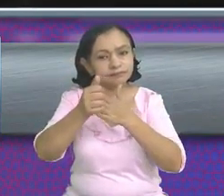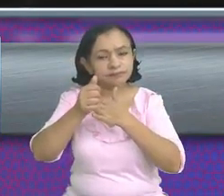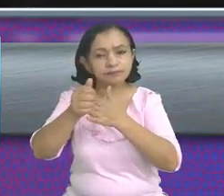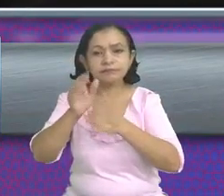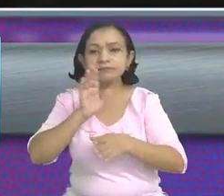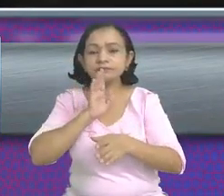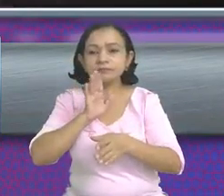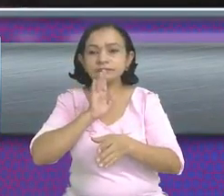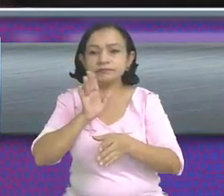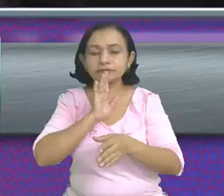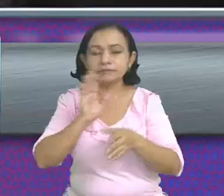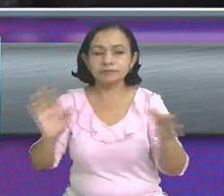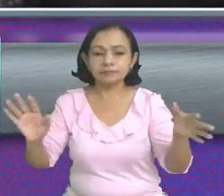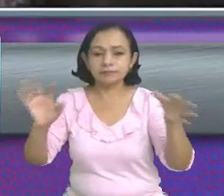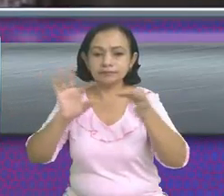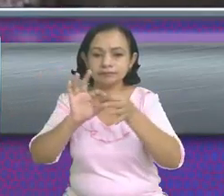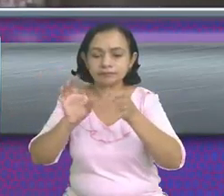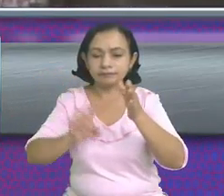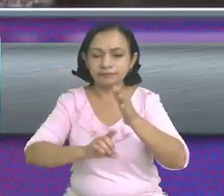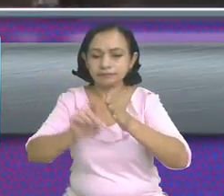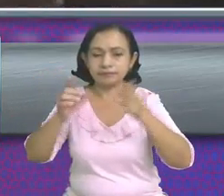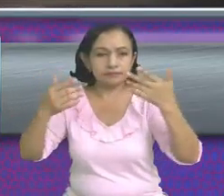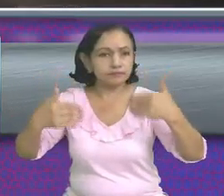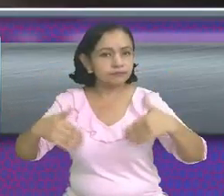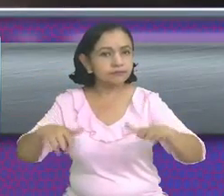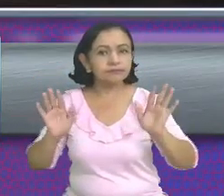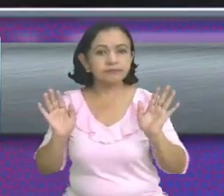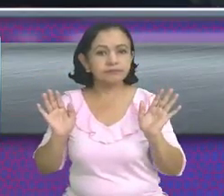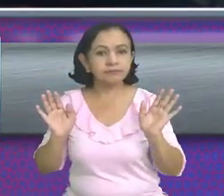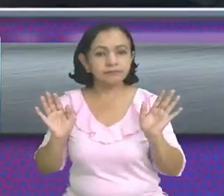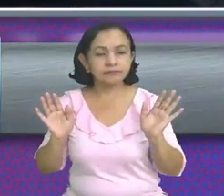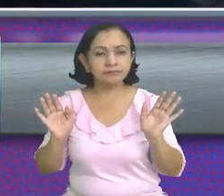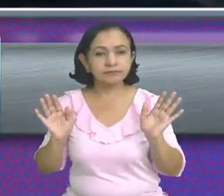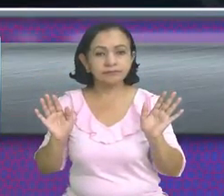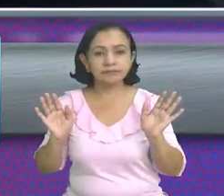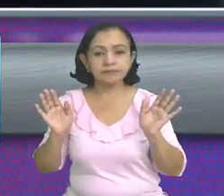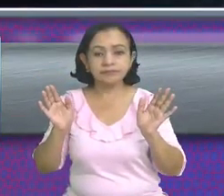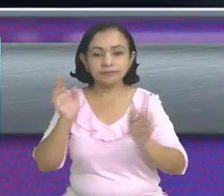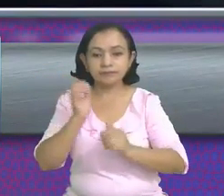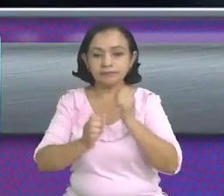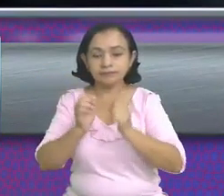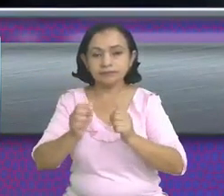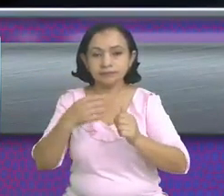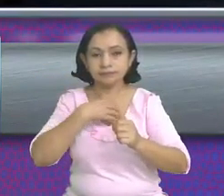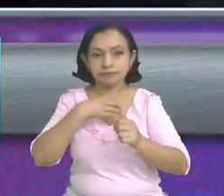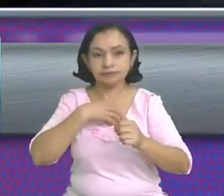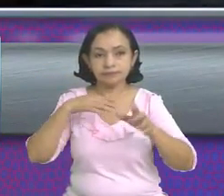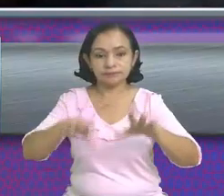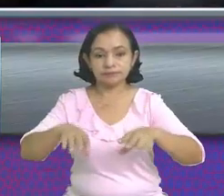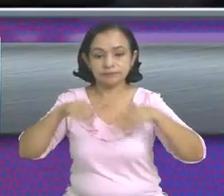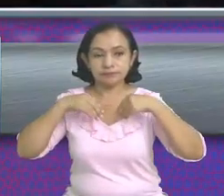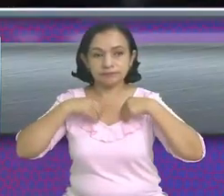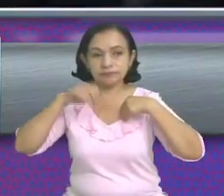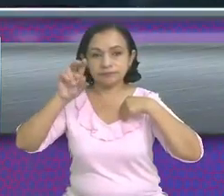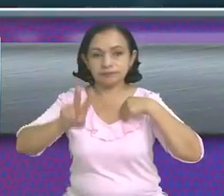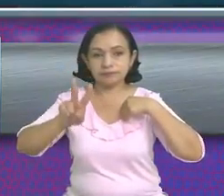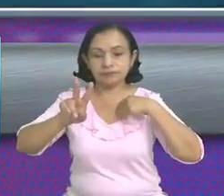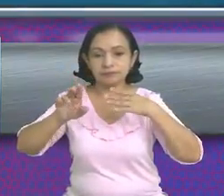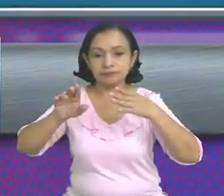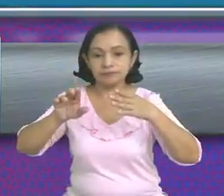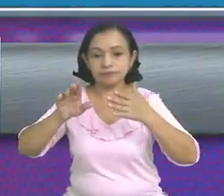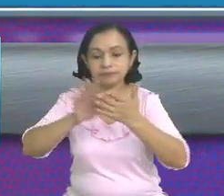tema, es parte del desarrollo normal de su vida sexual. Volviendo al tema del trastorno adaptativo, que estábamos iniciando esta segunda parte del programa,